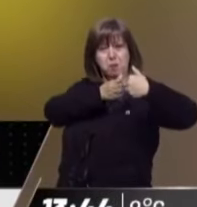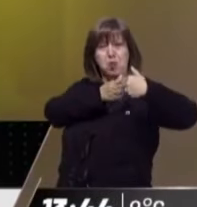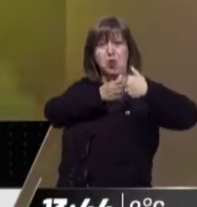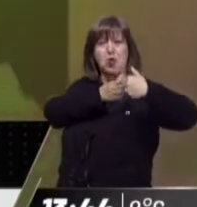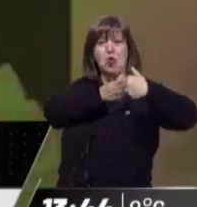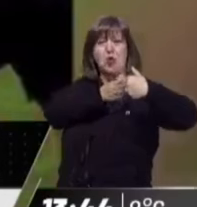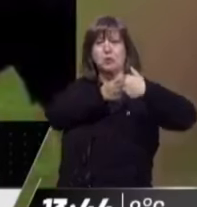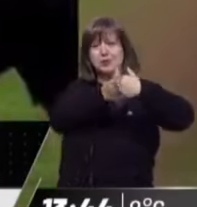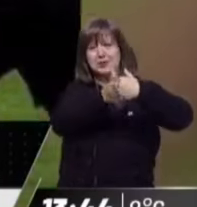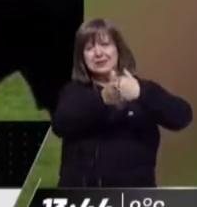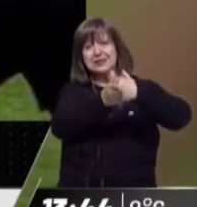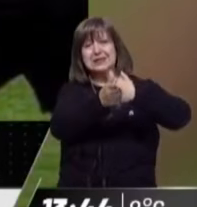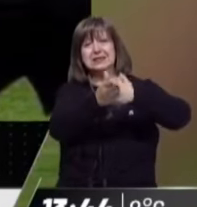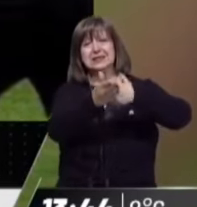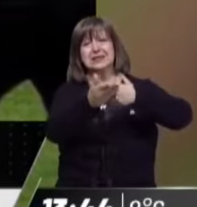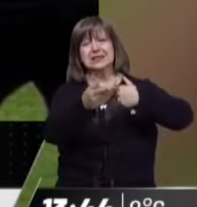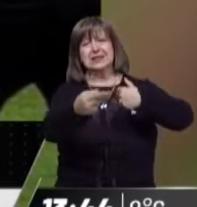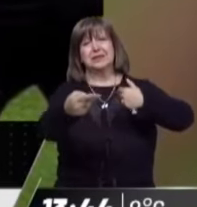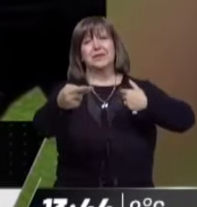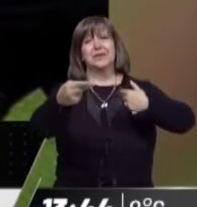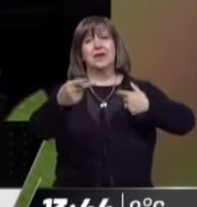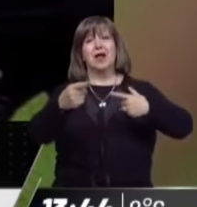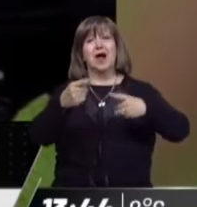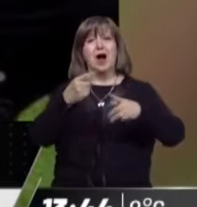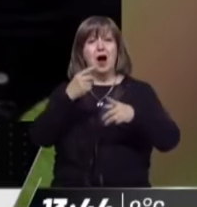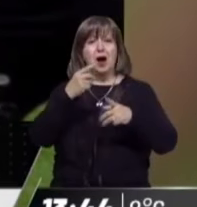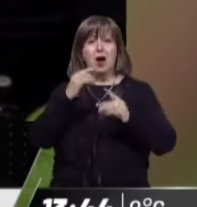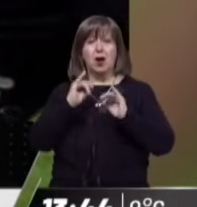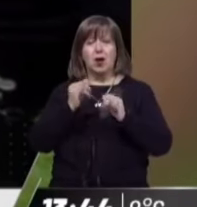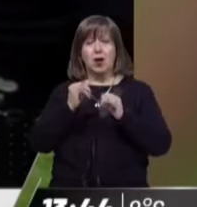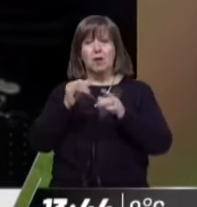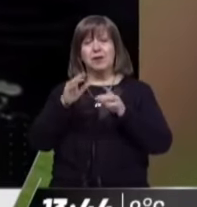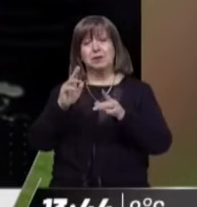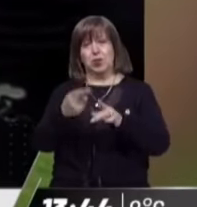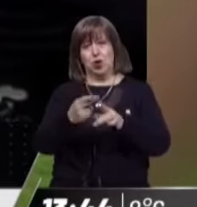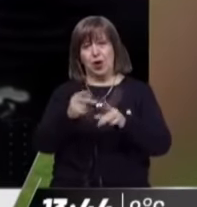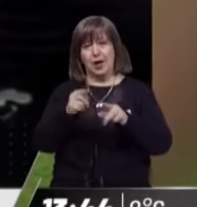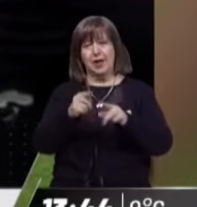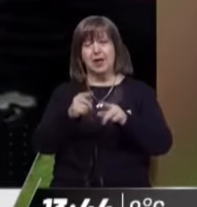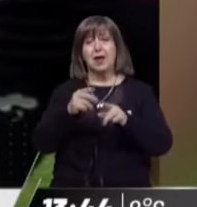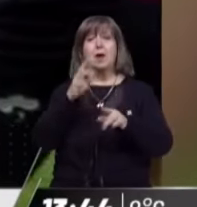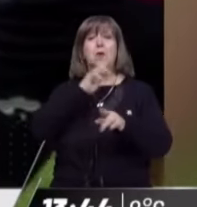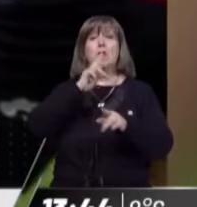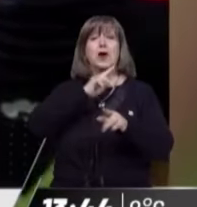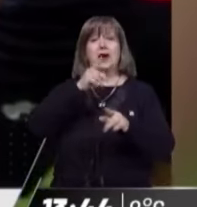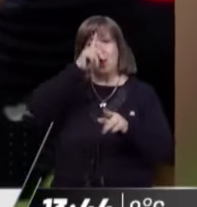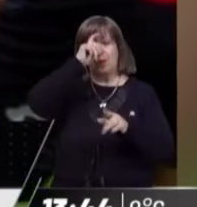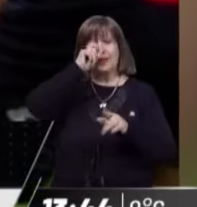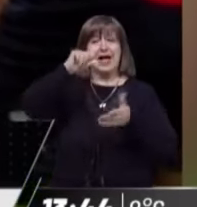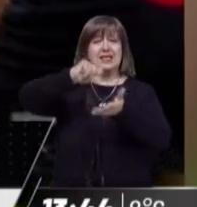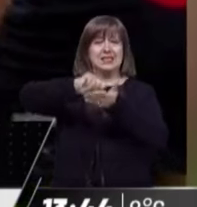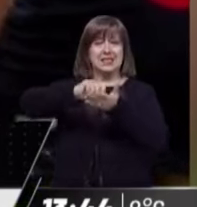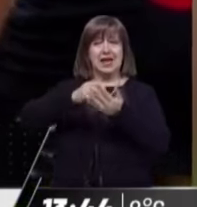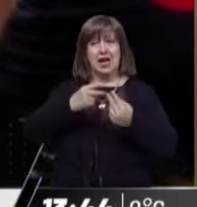sentido contrario. Por la gravedad de las lesiones, el futbolista murió en el lugar, mientras que su acompañante fue trasladada al Hospital